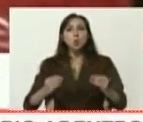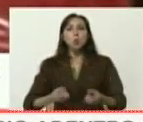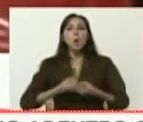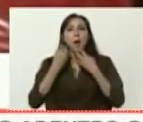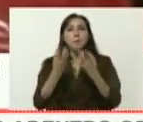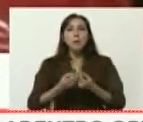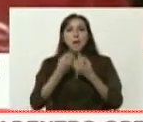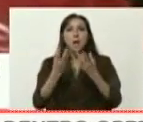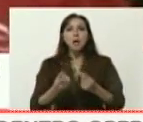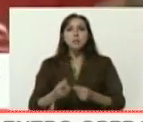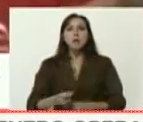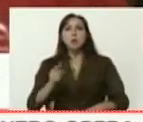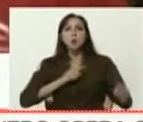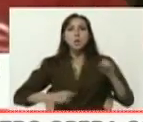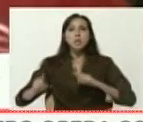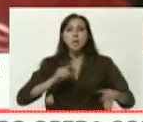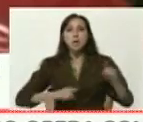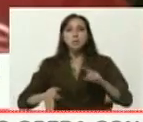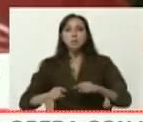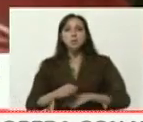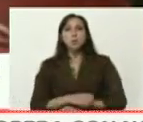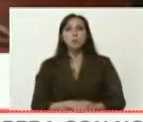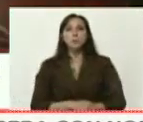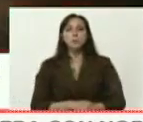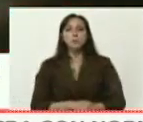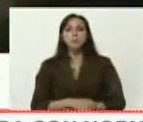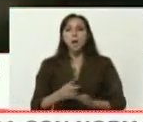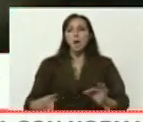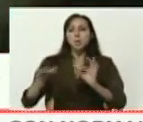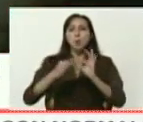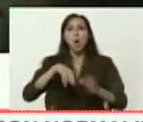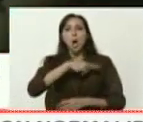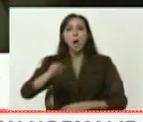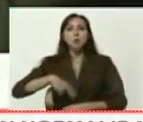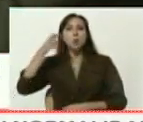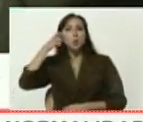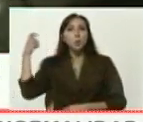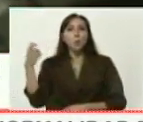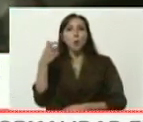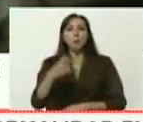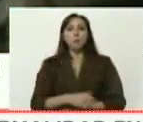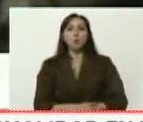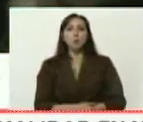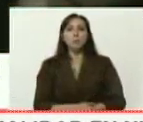dirección estratégica articulada a nuestro pueblo.